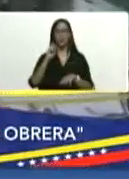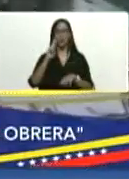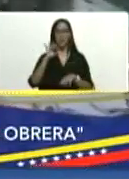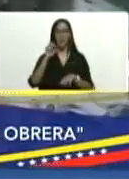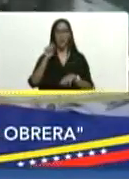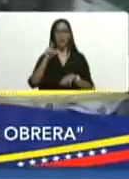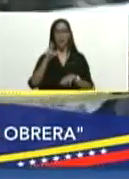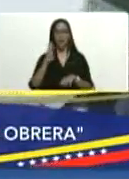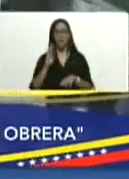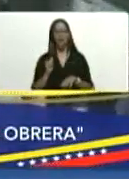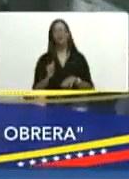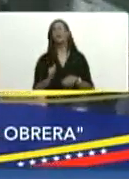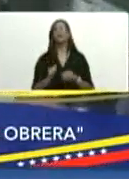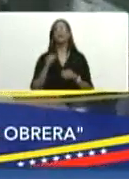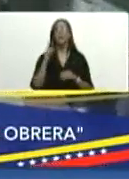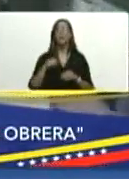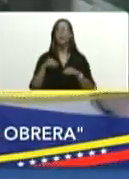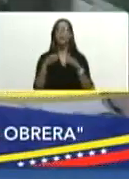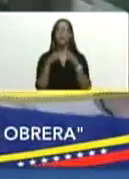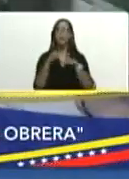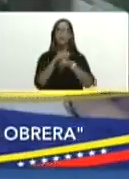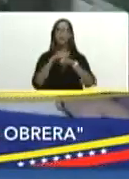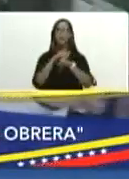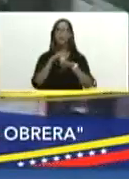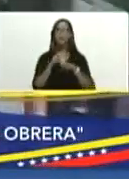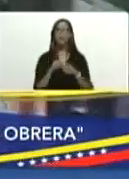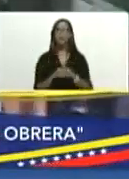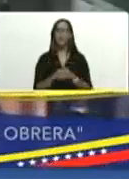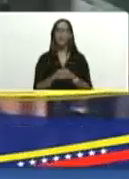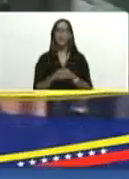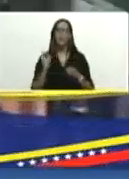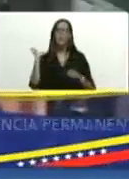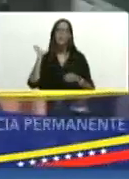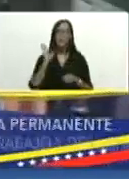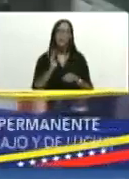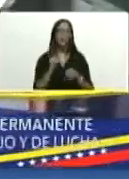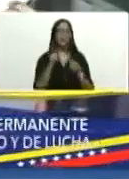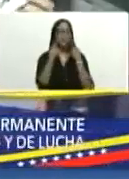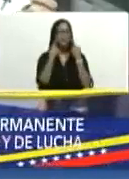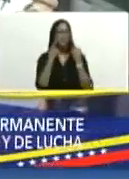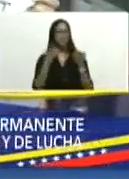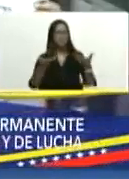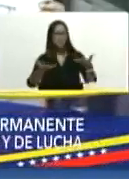gobernador Ángel marcano porque ellos me hicieron entrega